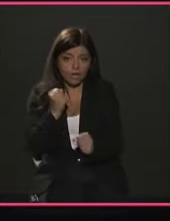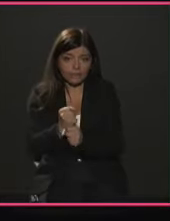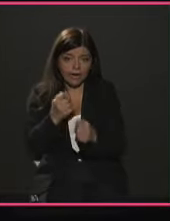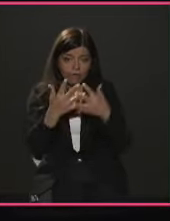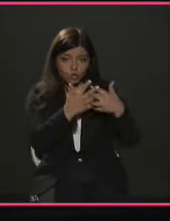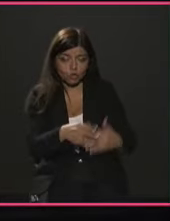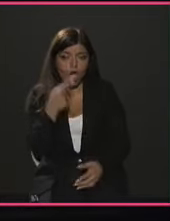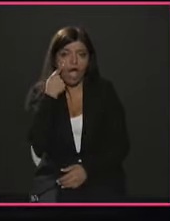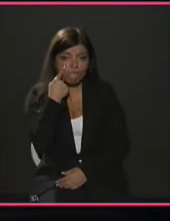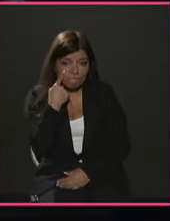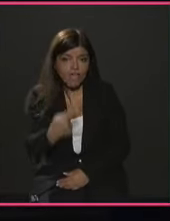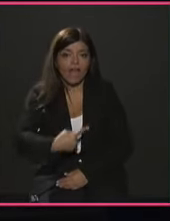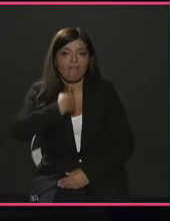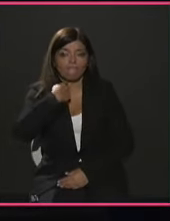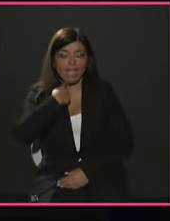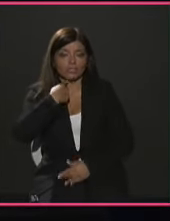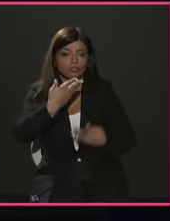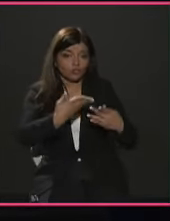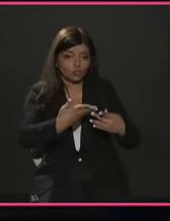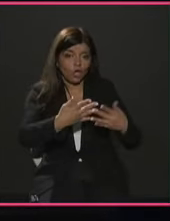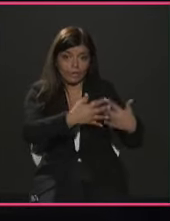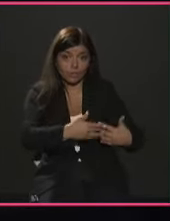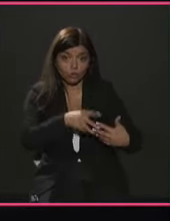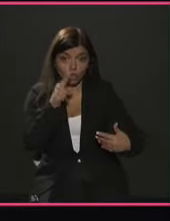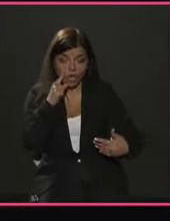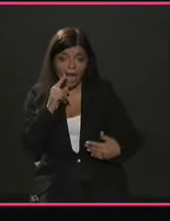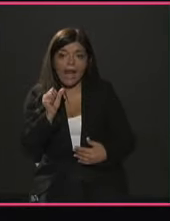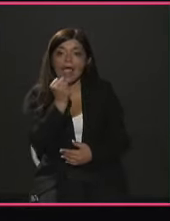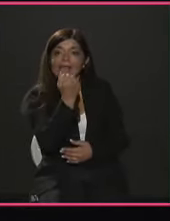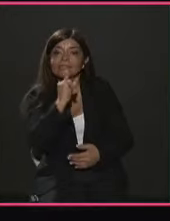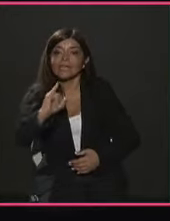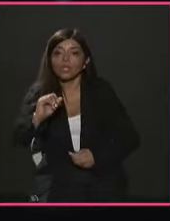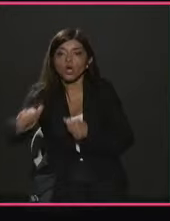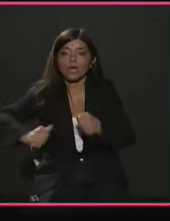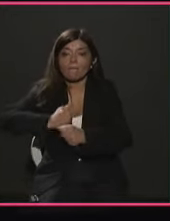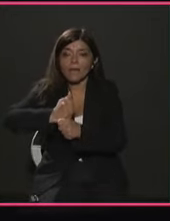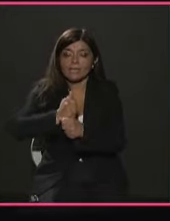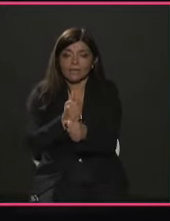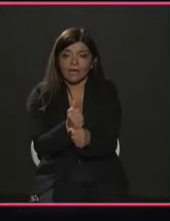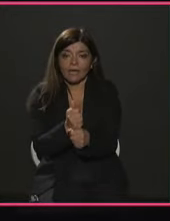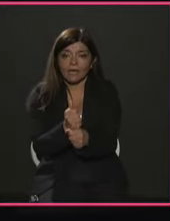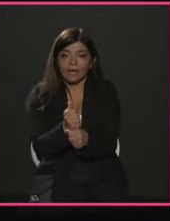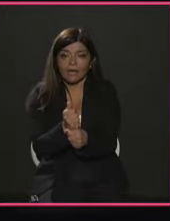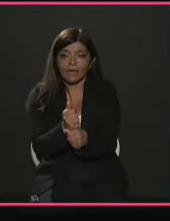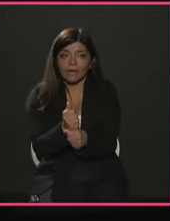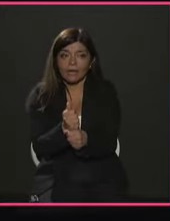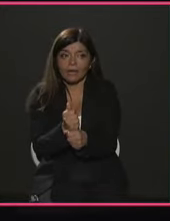efecto Sax predijo que la Inteligencia artificial reemplazaría a